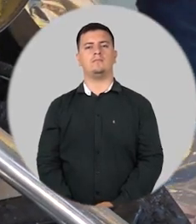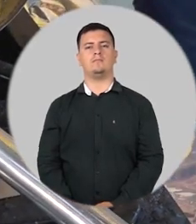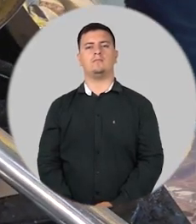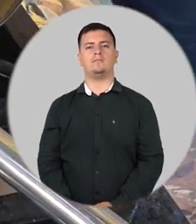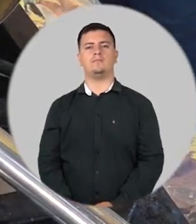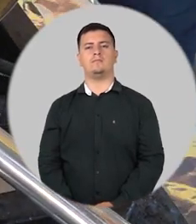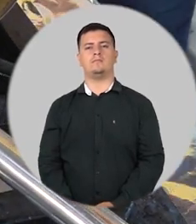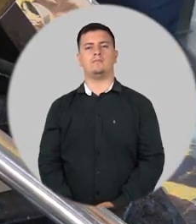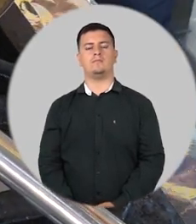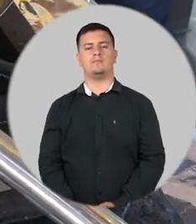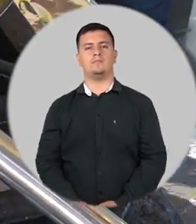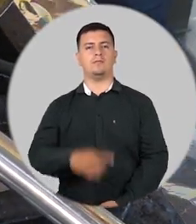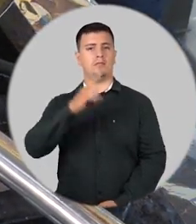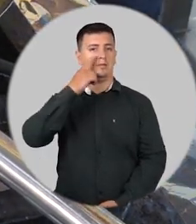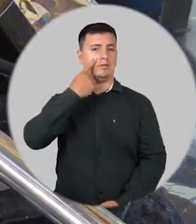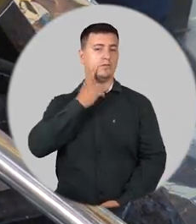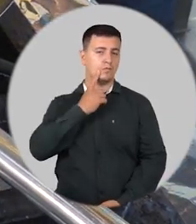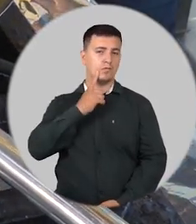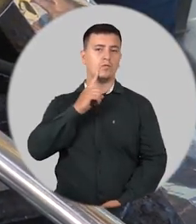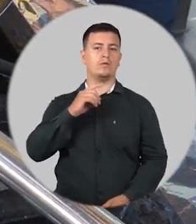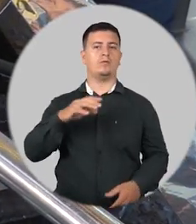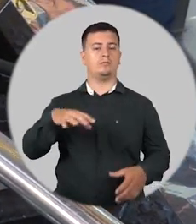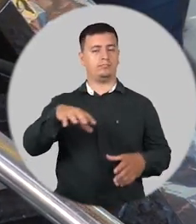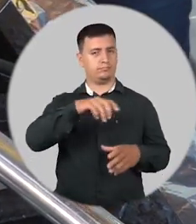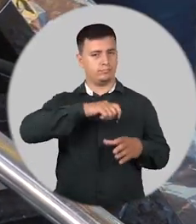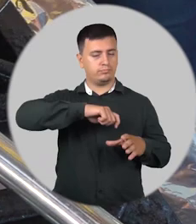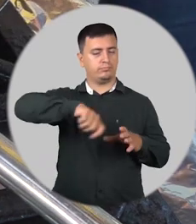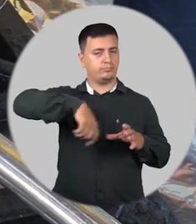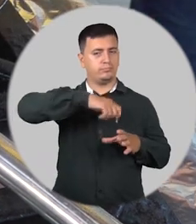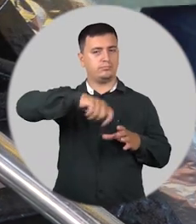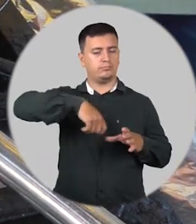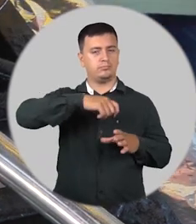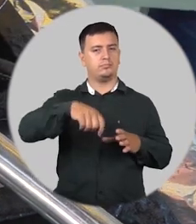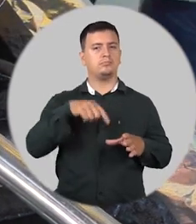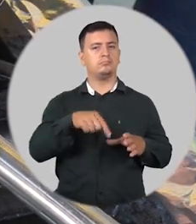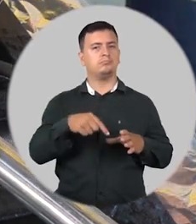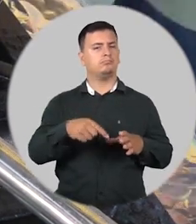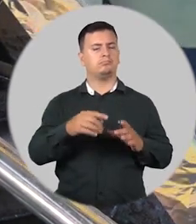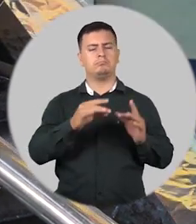La cebolla. Esto es ideal para poder acompañar